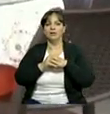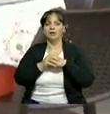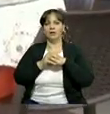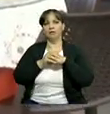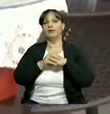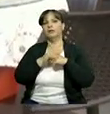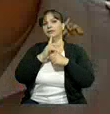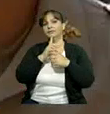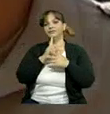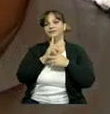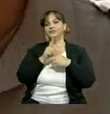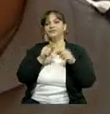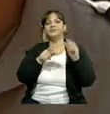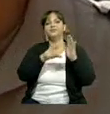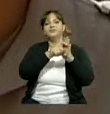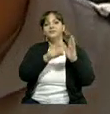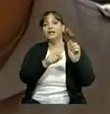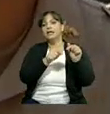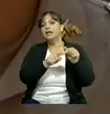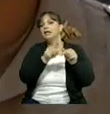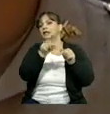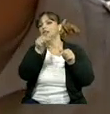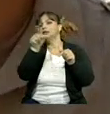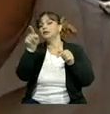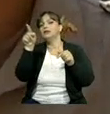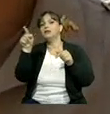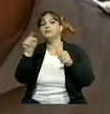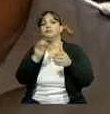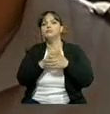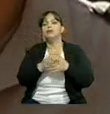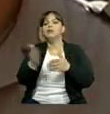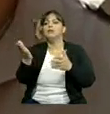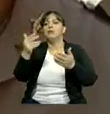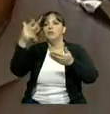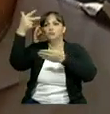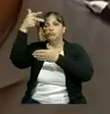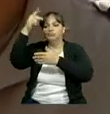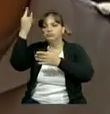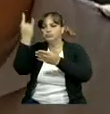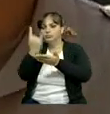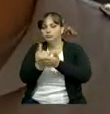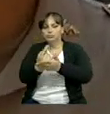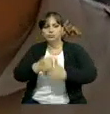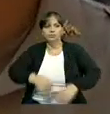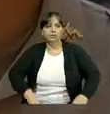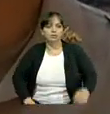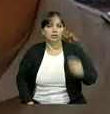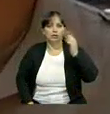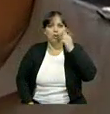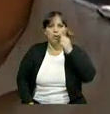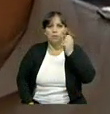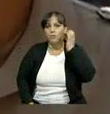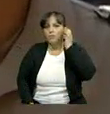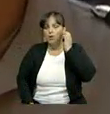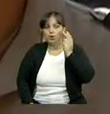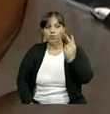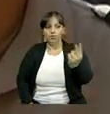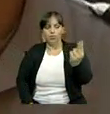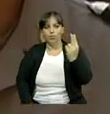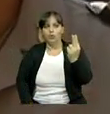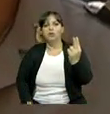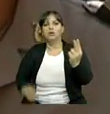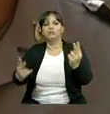alrededores es por eso que podemos dar esta información de que la señorita y el señor fueron los los